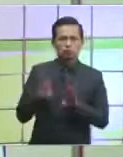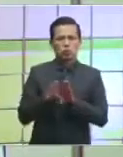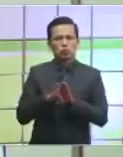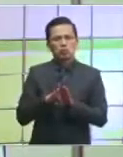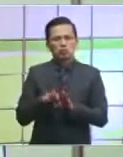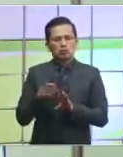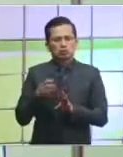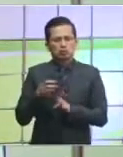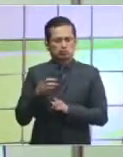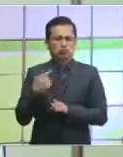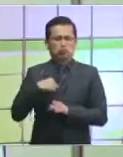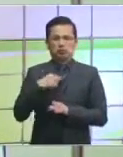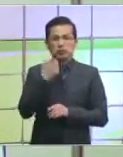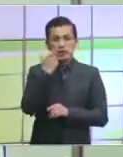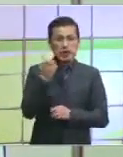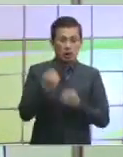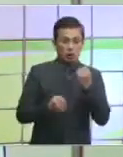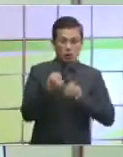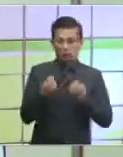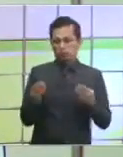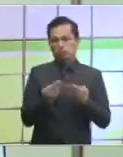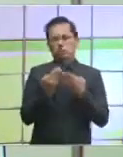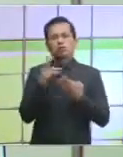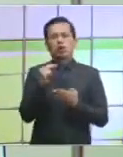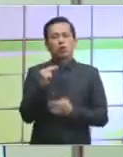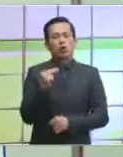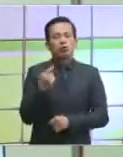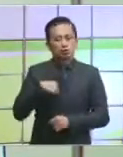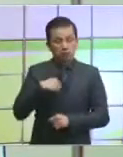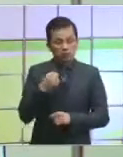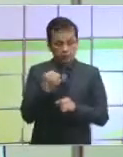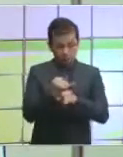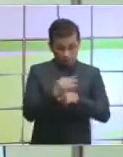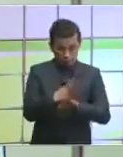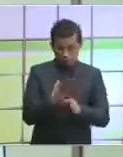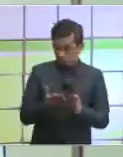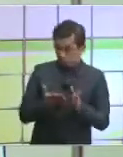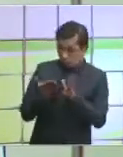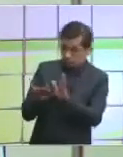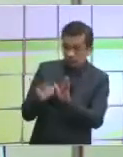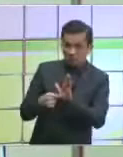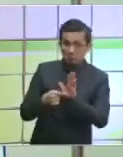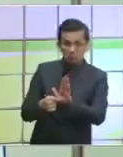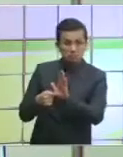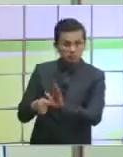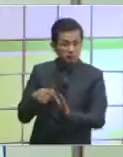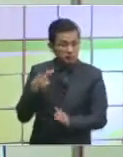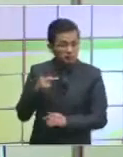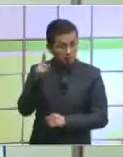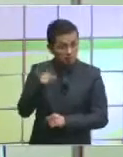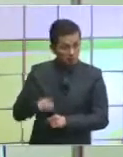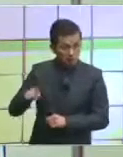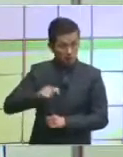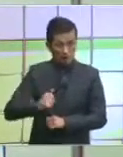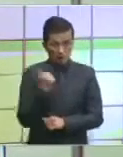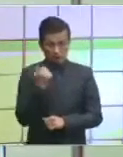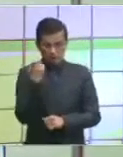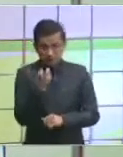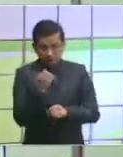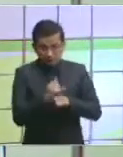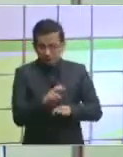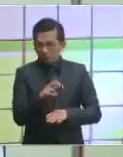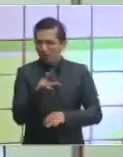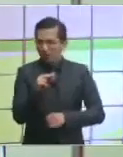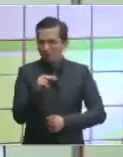justicia cerrada simplemente digo se pone toda la información en frente y no siempre se aprovecha esta información mi